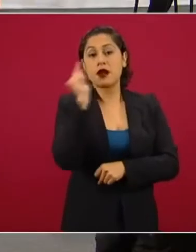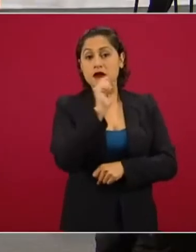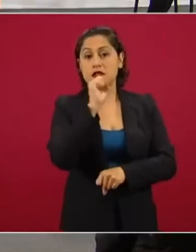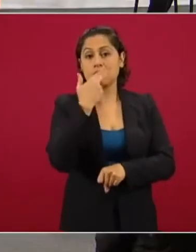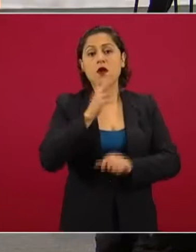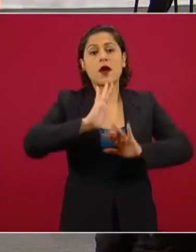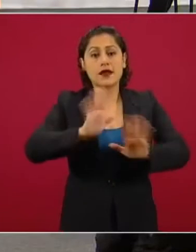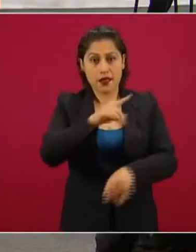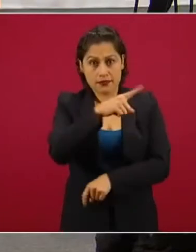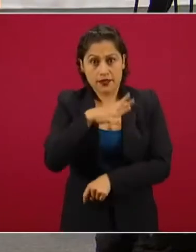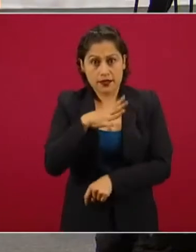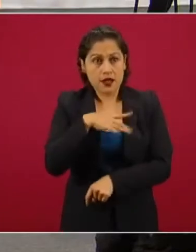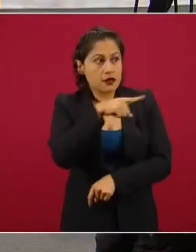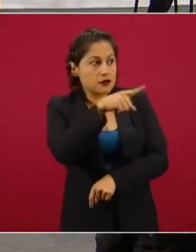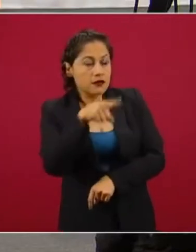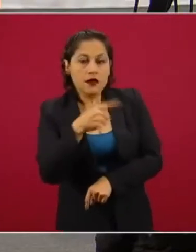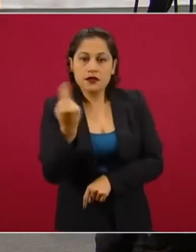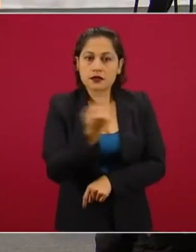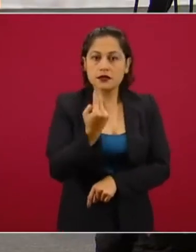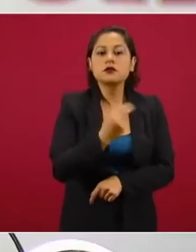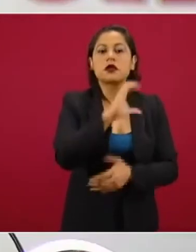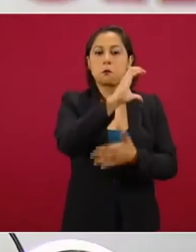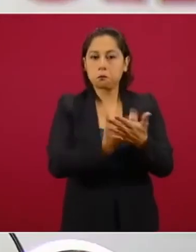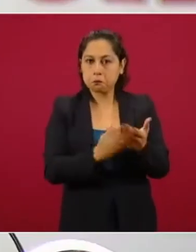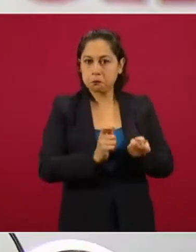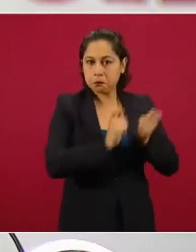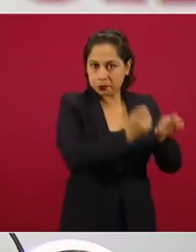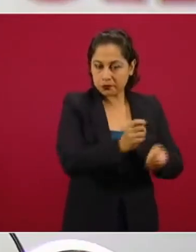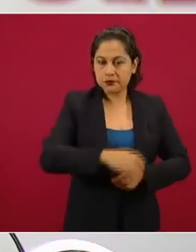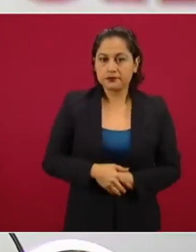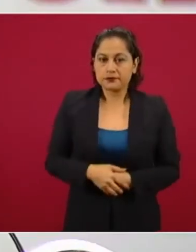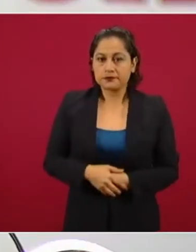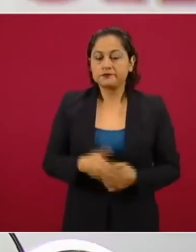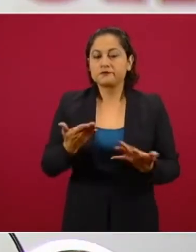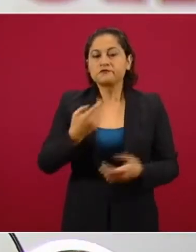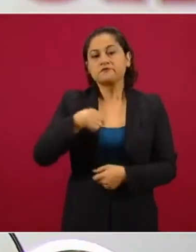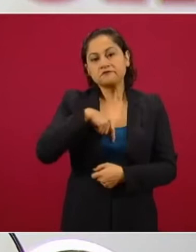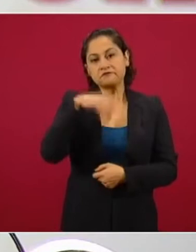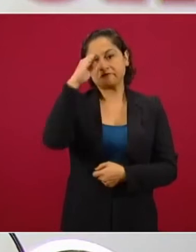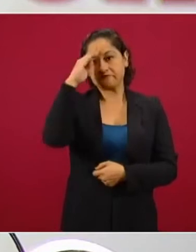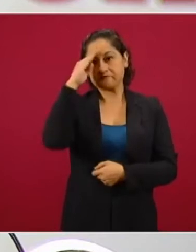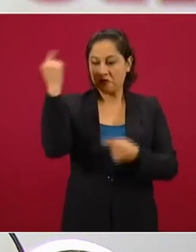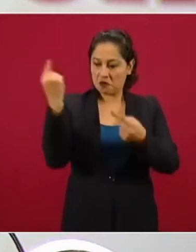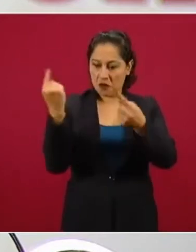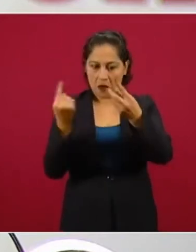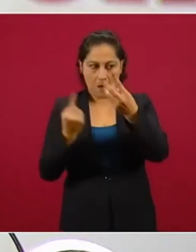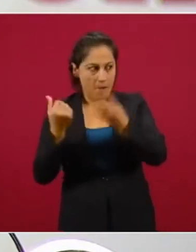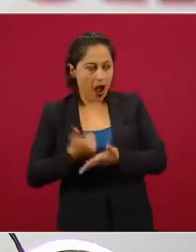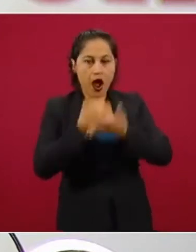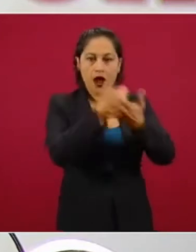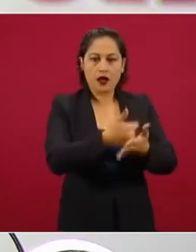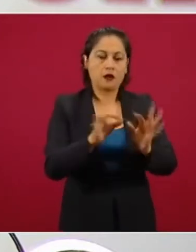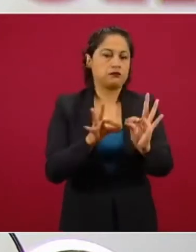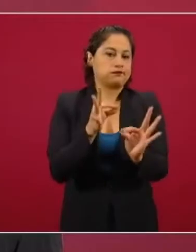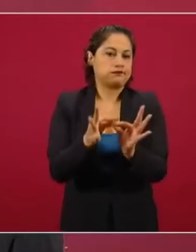Estado identificó como necesaria su continuidad. Pensamos que la respuesta ha sido positiva en términos de la